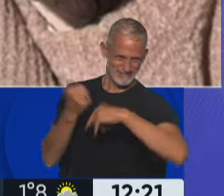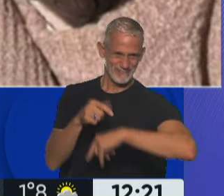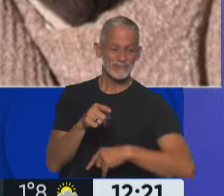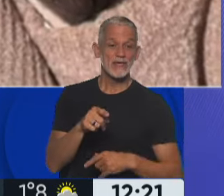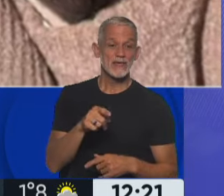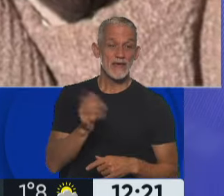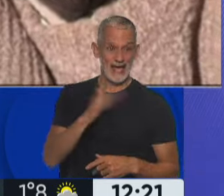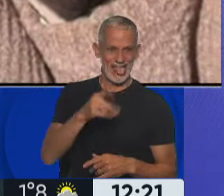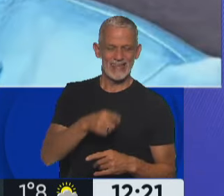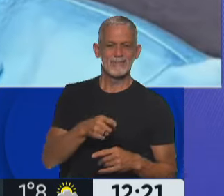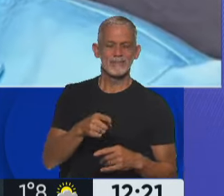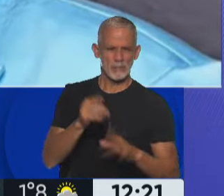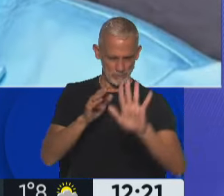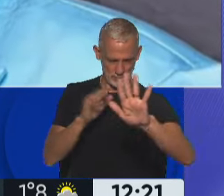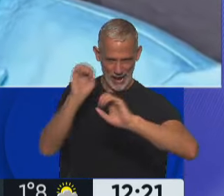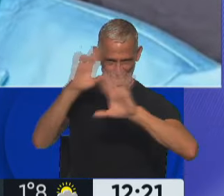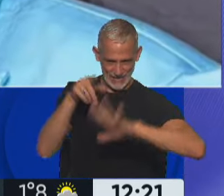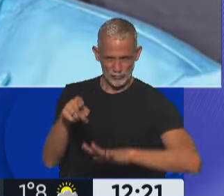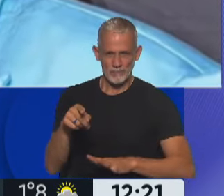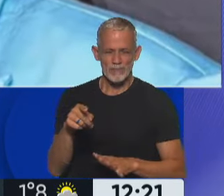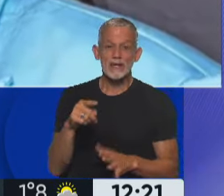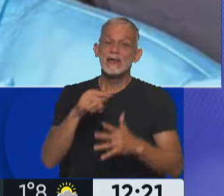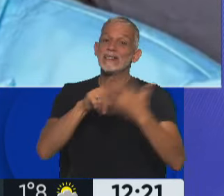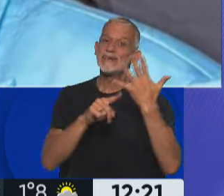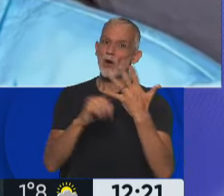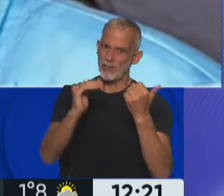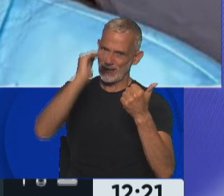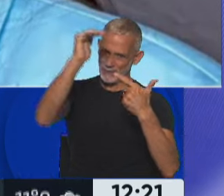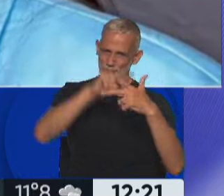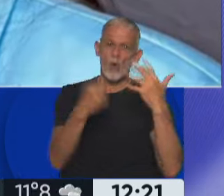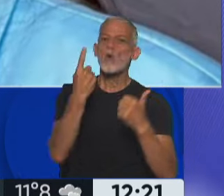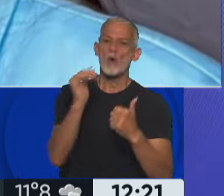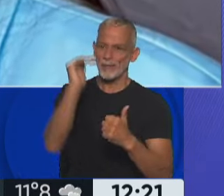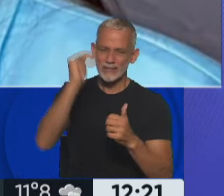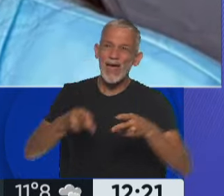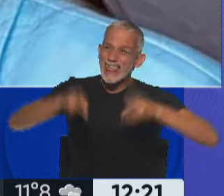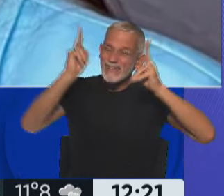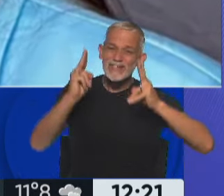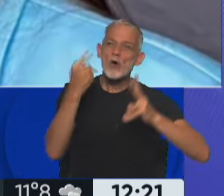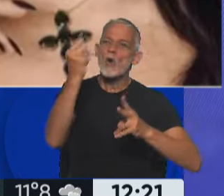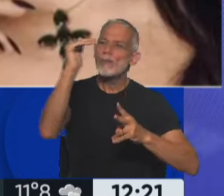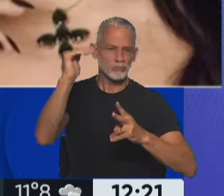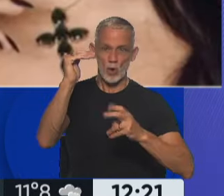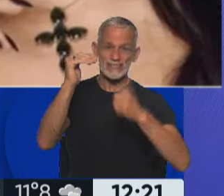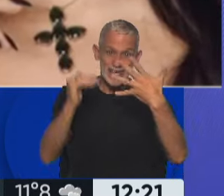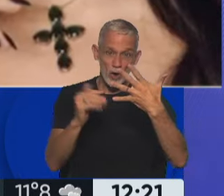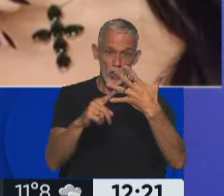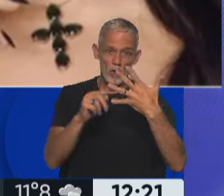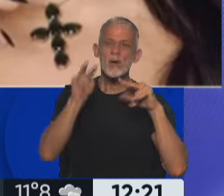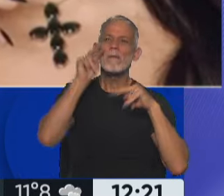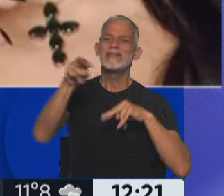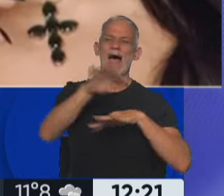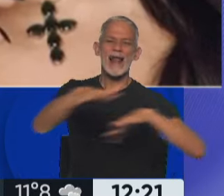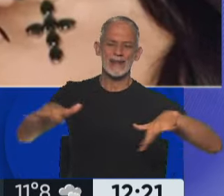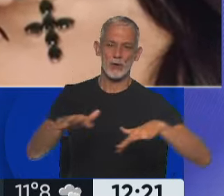inferior déjame que clare una cosa son cinco los que tiene en ese mismo ese mismo edificio los cinco con vista al río